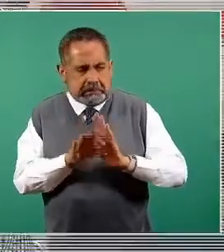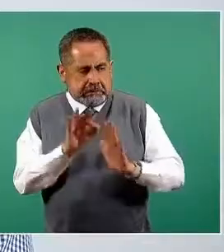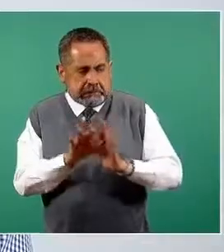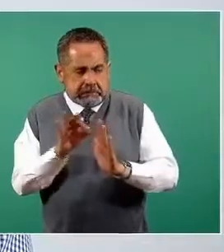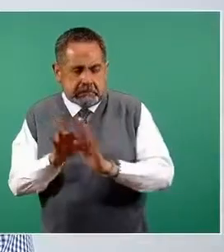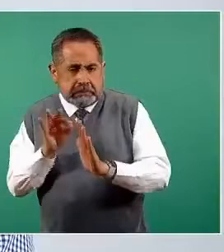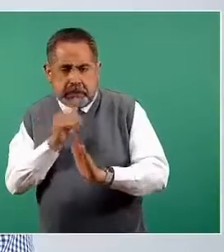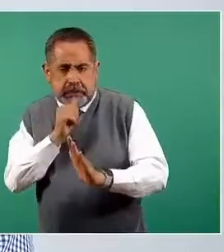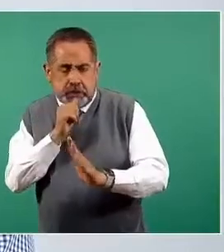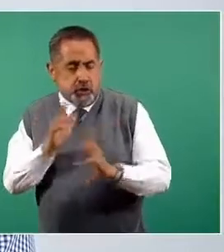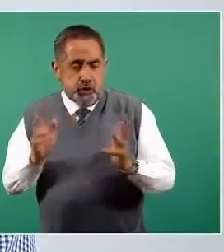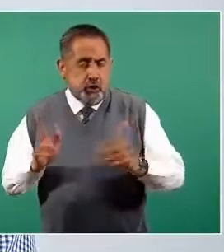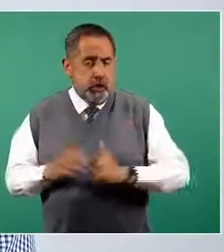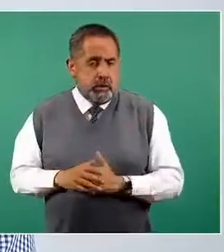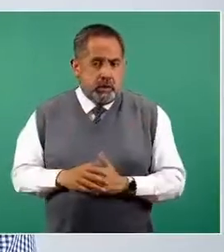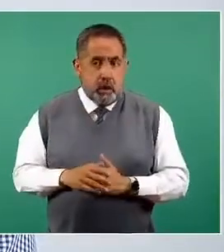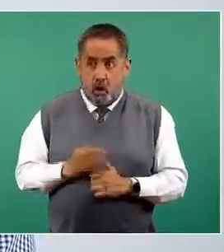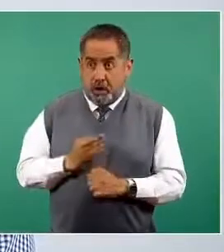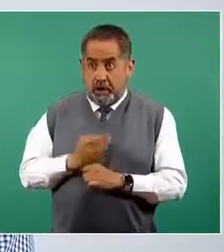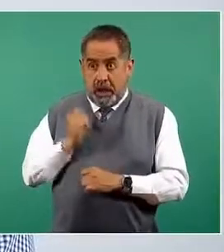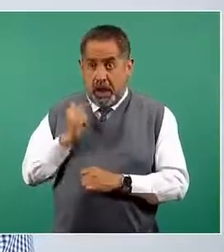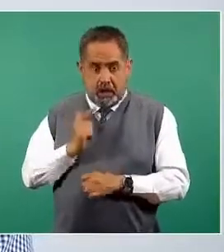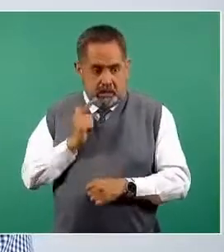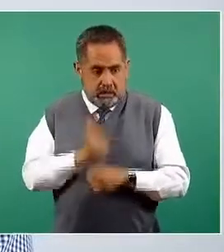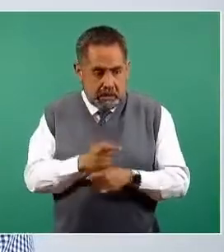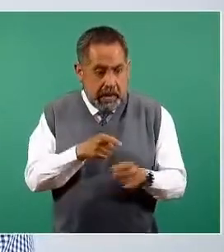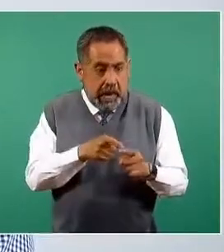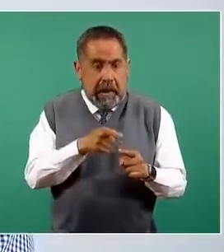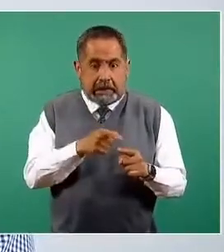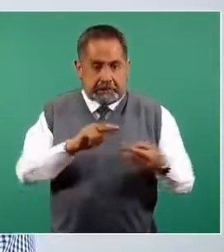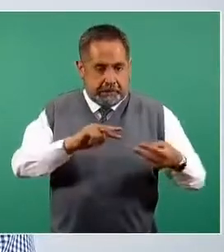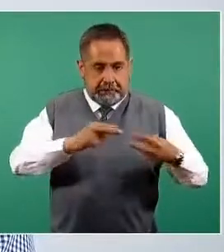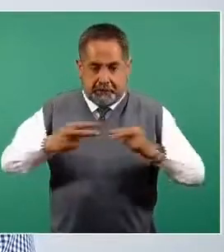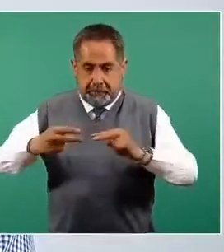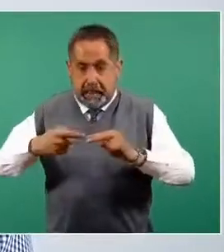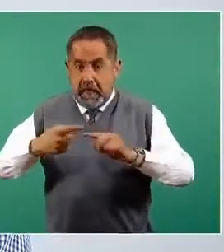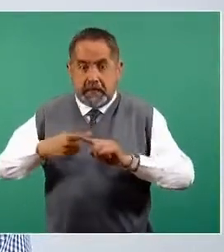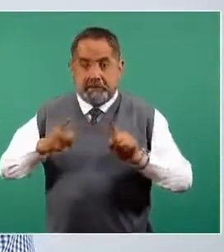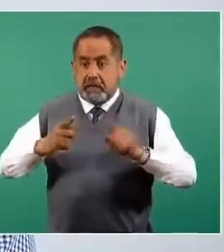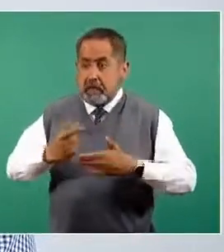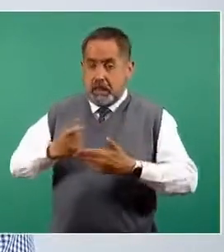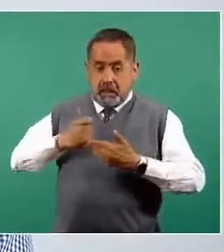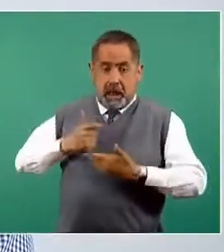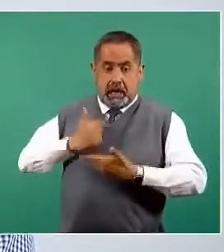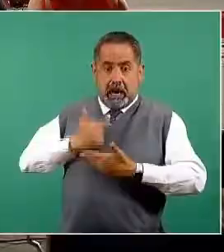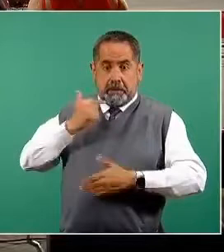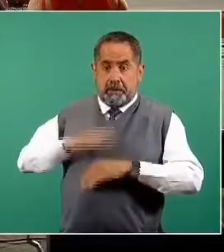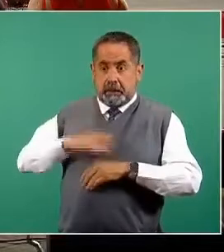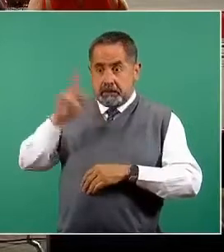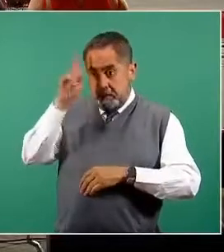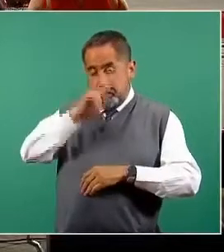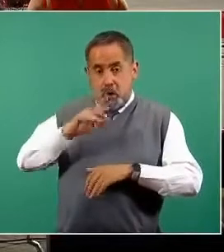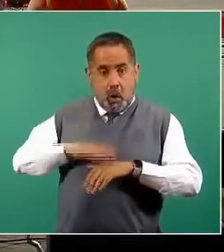identificado que tengan en lo particular alguna afectación diferente o sobre todo